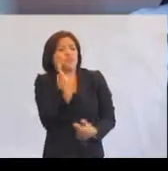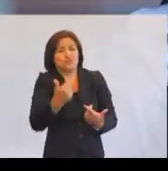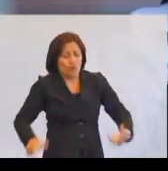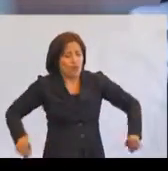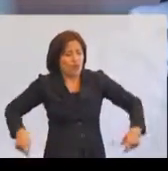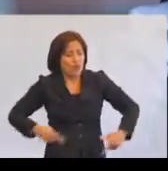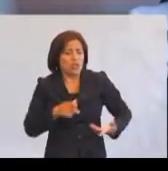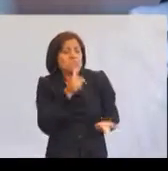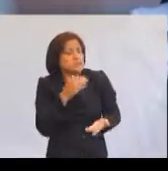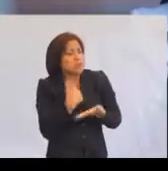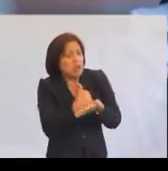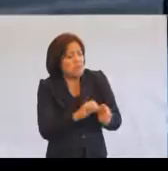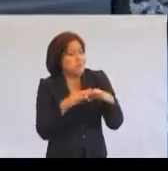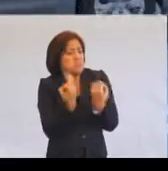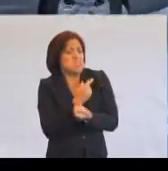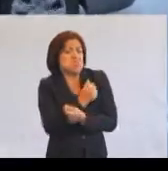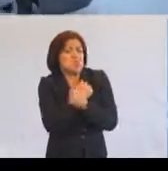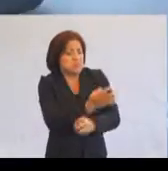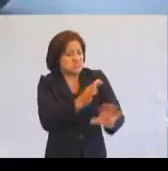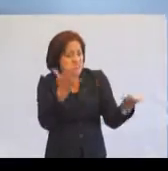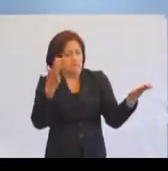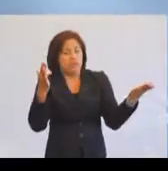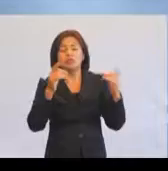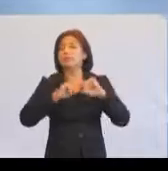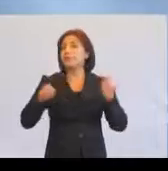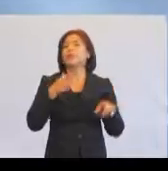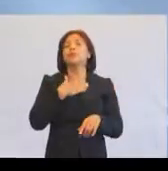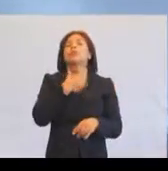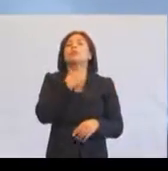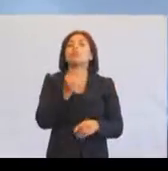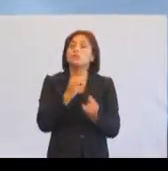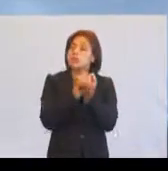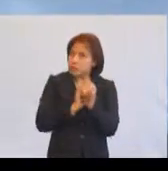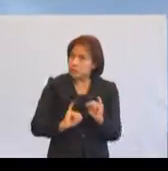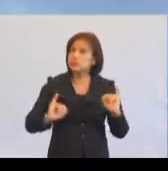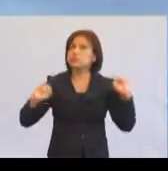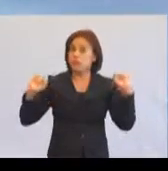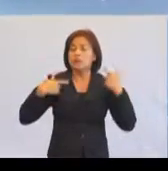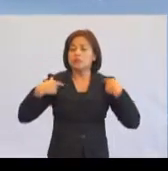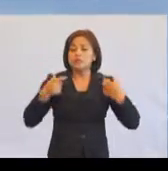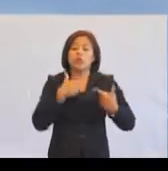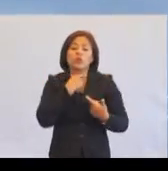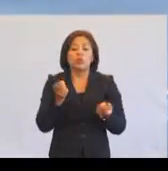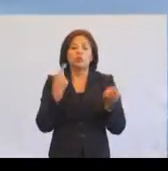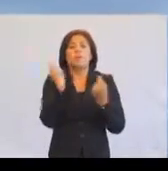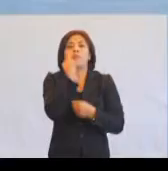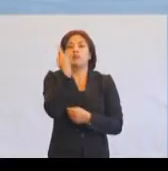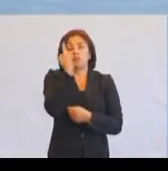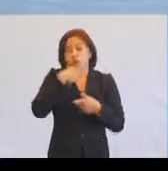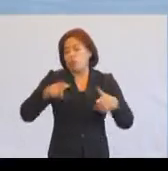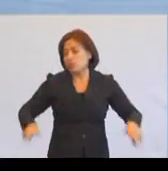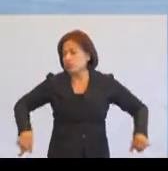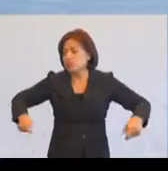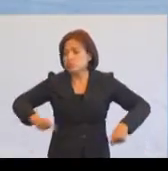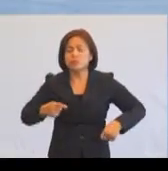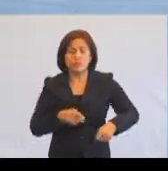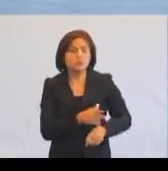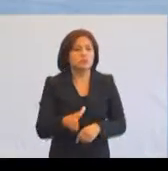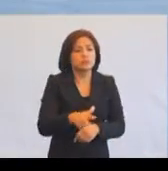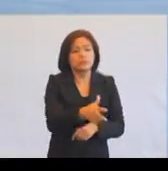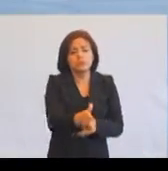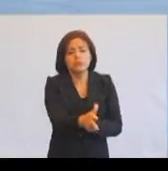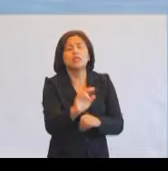como que dicen, bueno, ¿por qué anda sola? Usted no tiene familia, no le quiere. Pero es la necesidad que uno tiene de